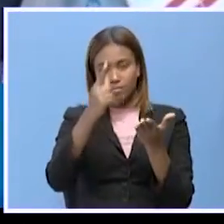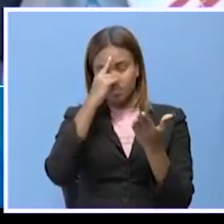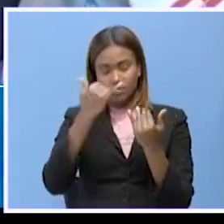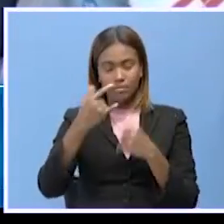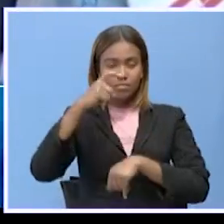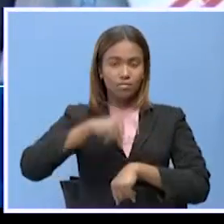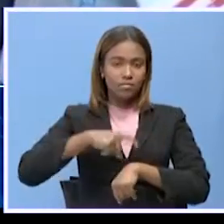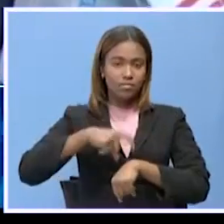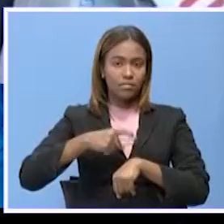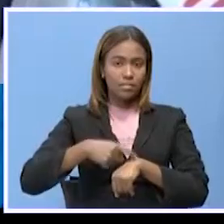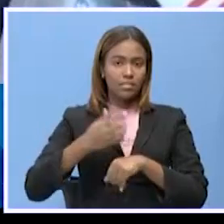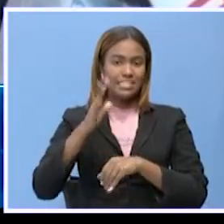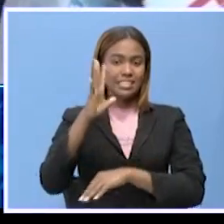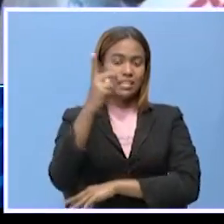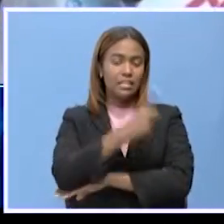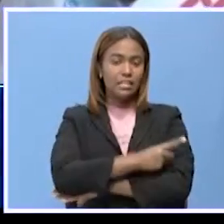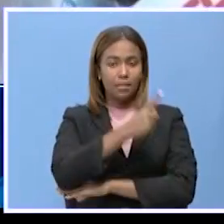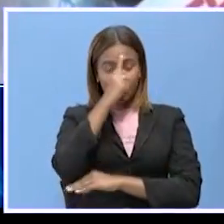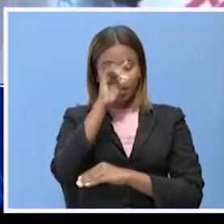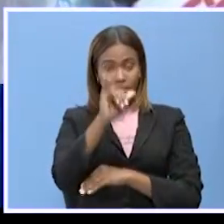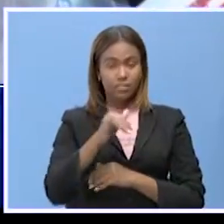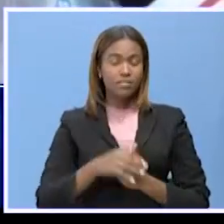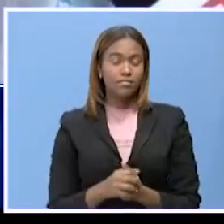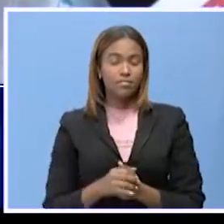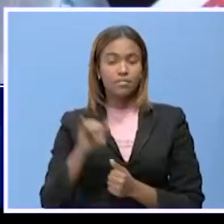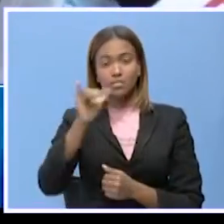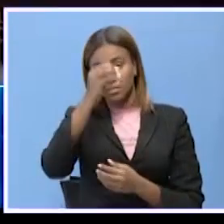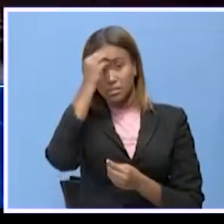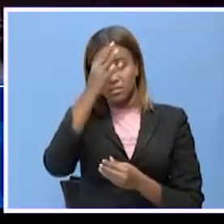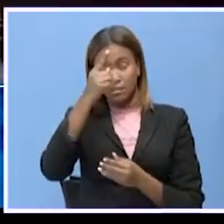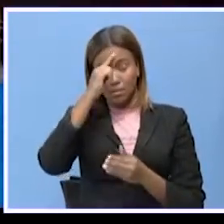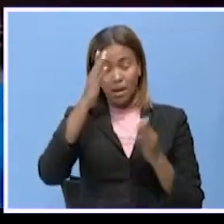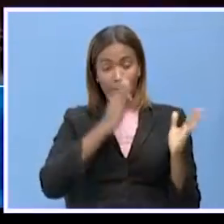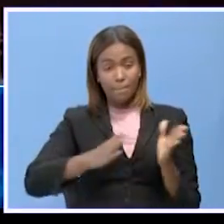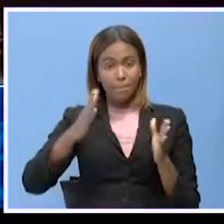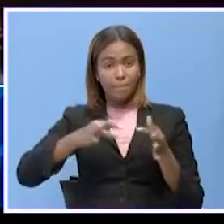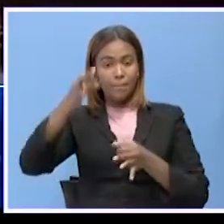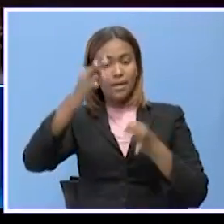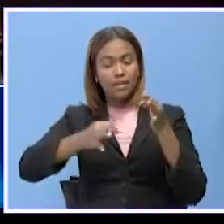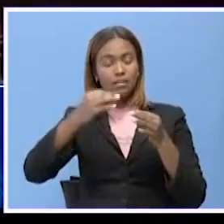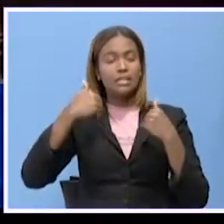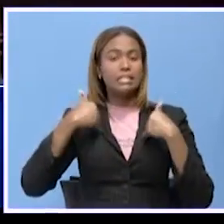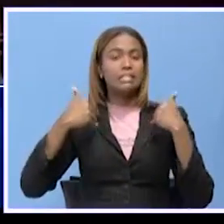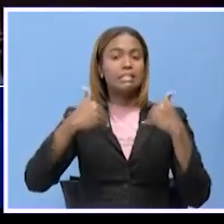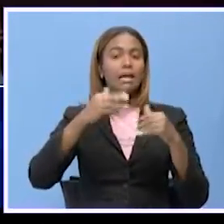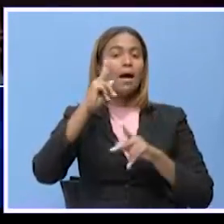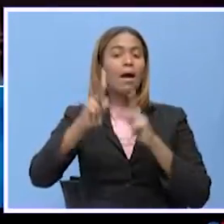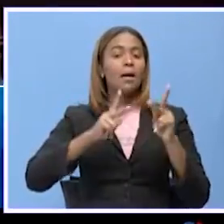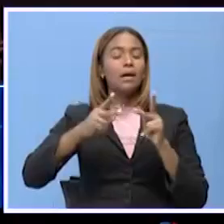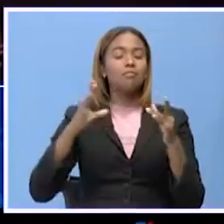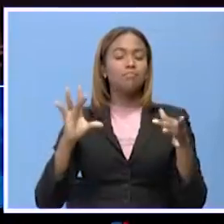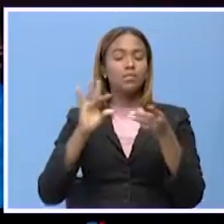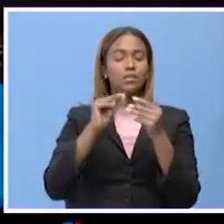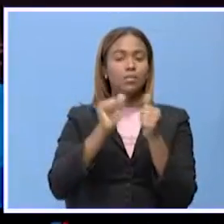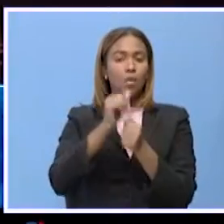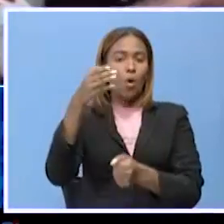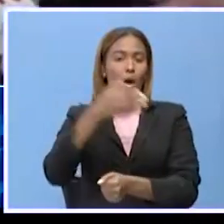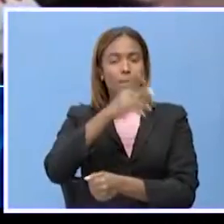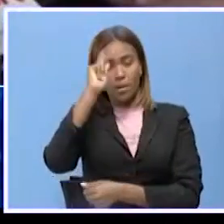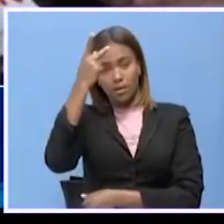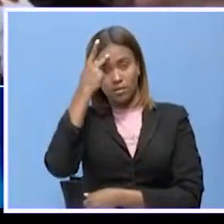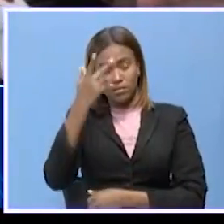estos 5 días de declaraciones. Señaló que durante el proceso judicial se excluyeron a personas ligadas al poder